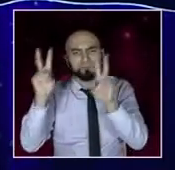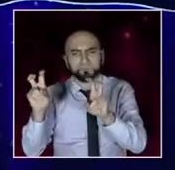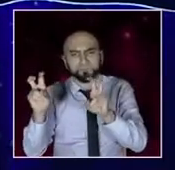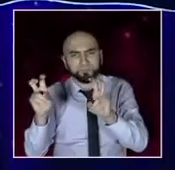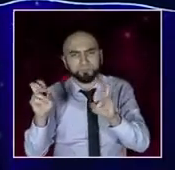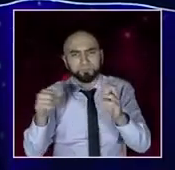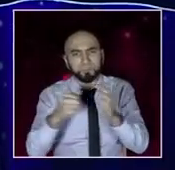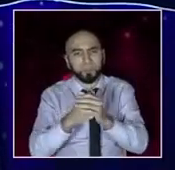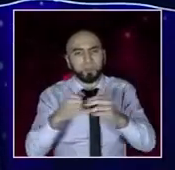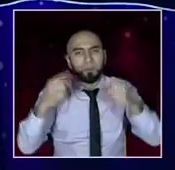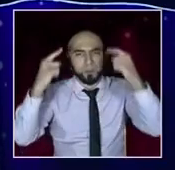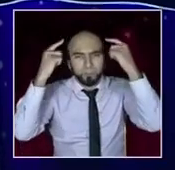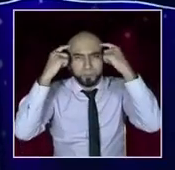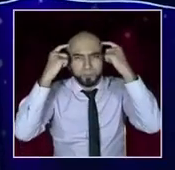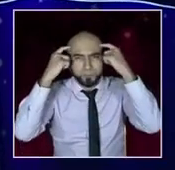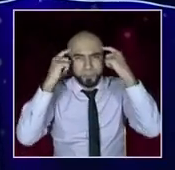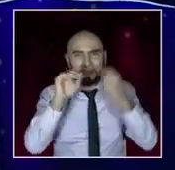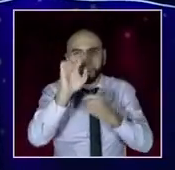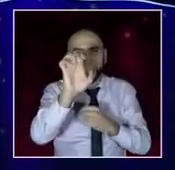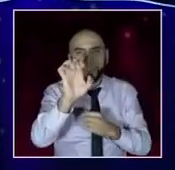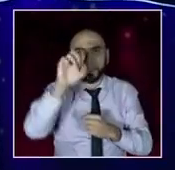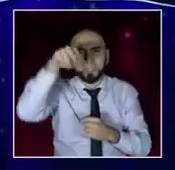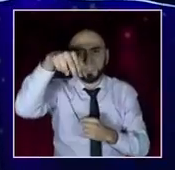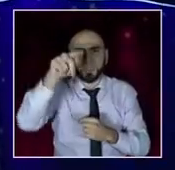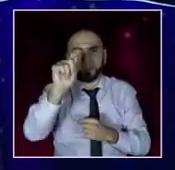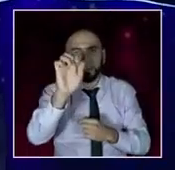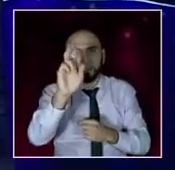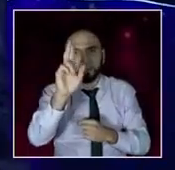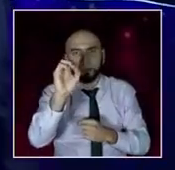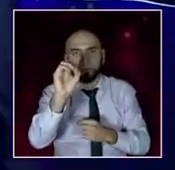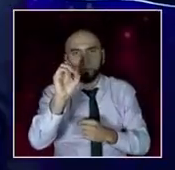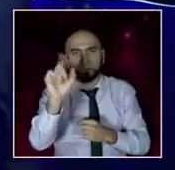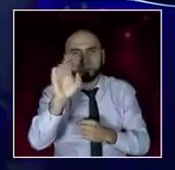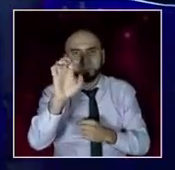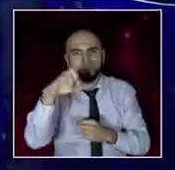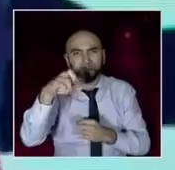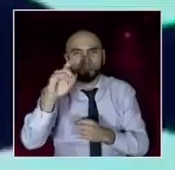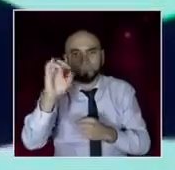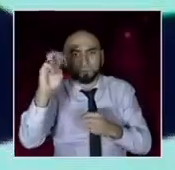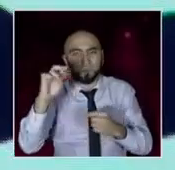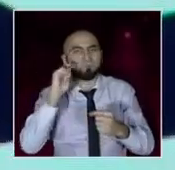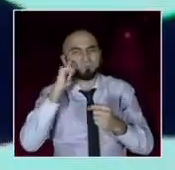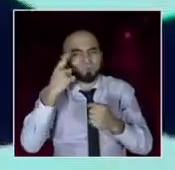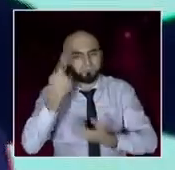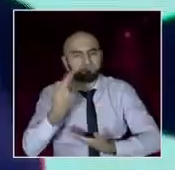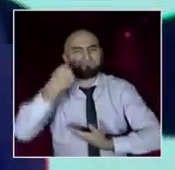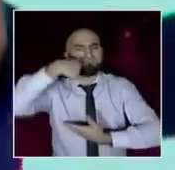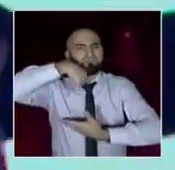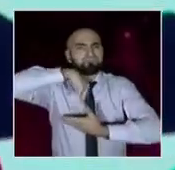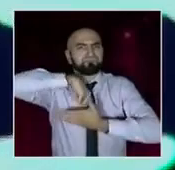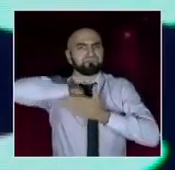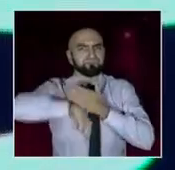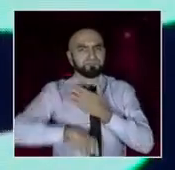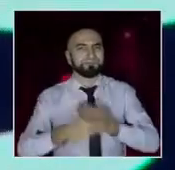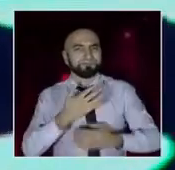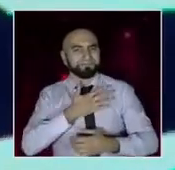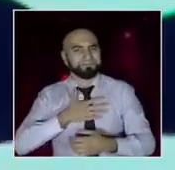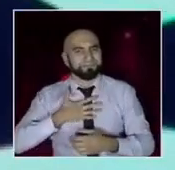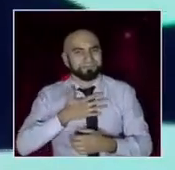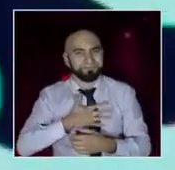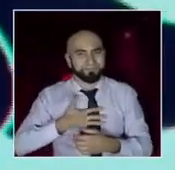en los pensamientos. Interocepción es normalmente, pensamos de la sensación en términos de los